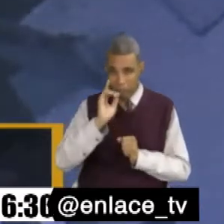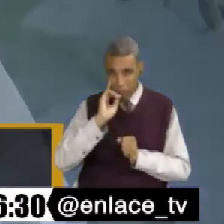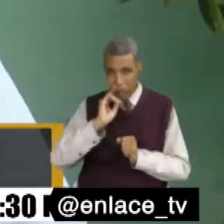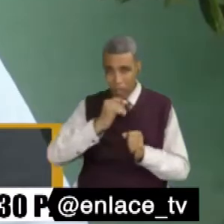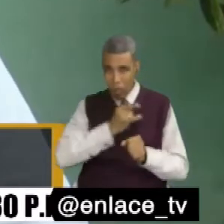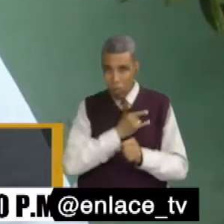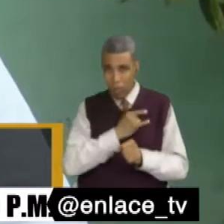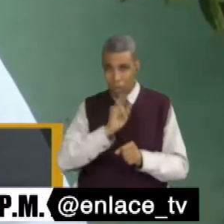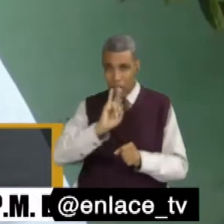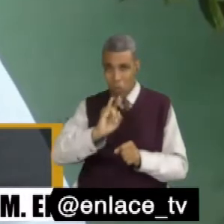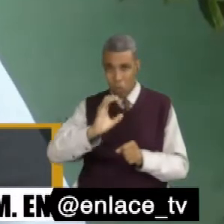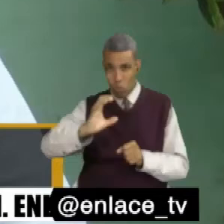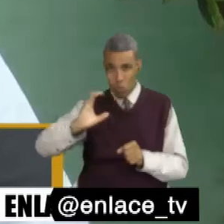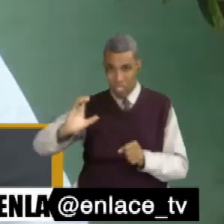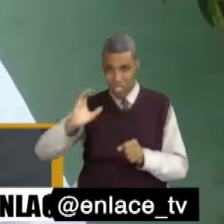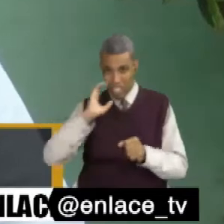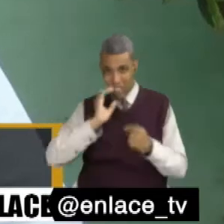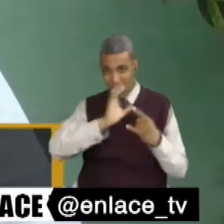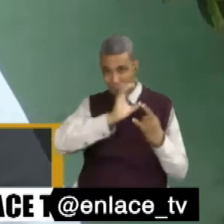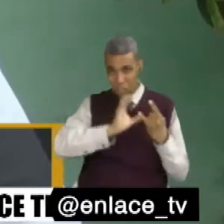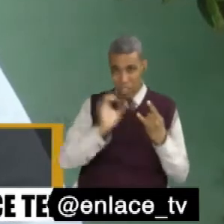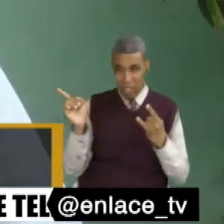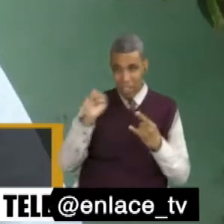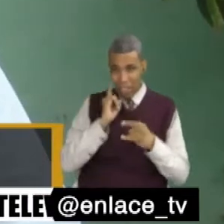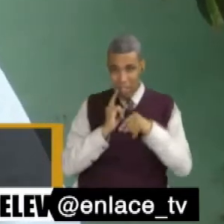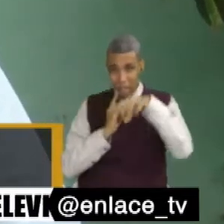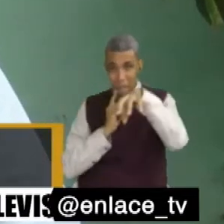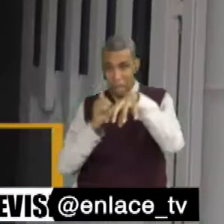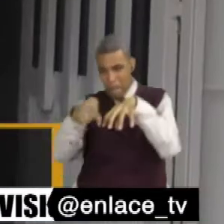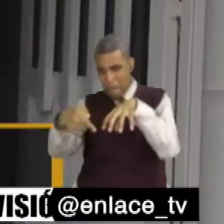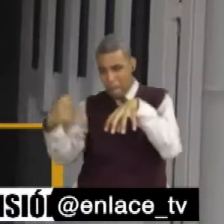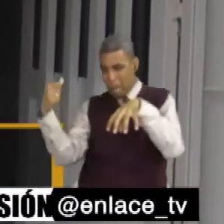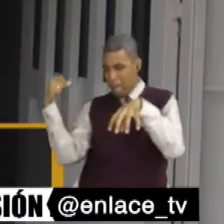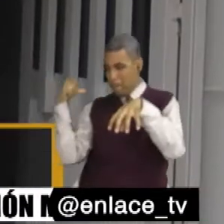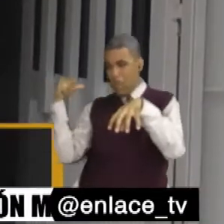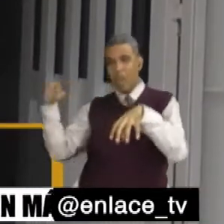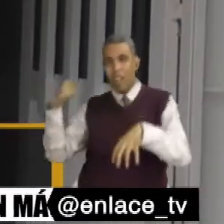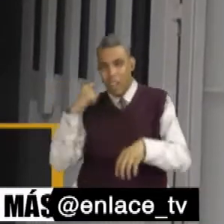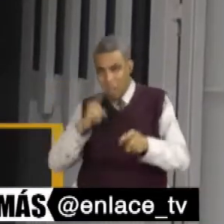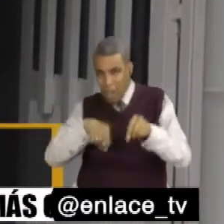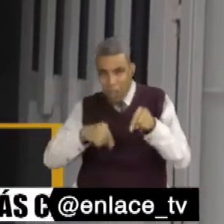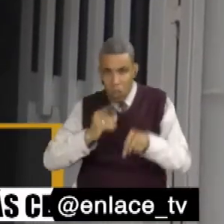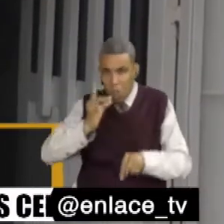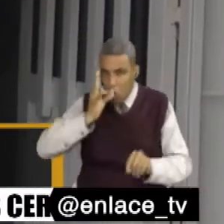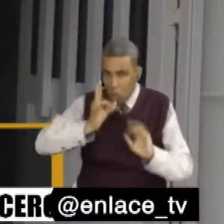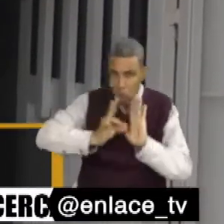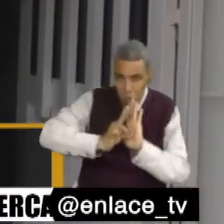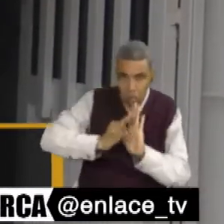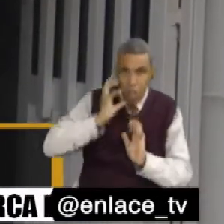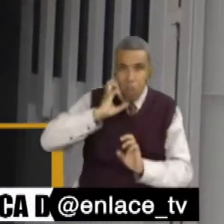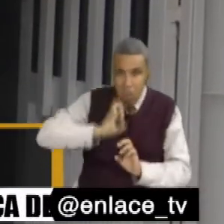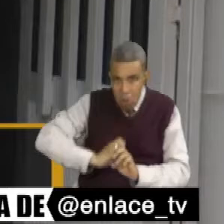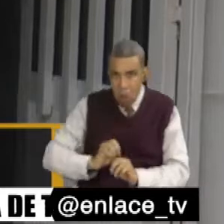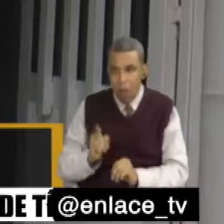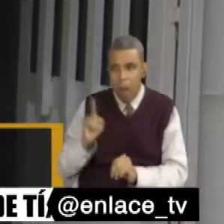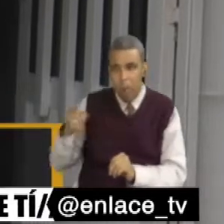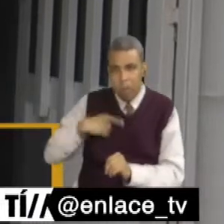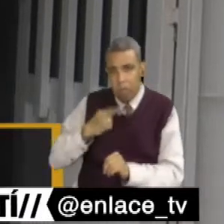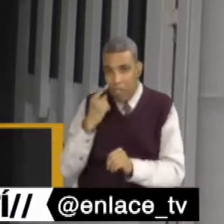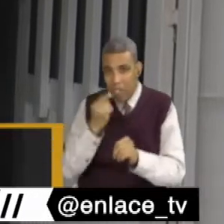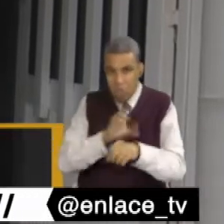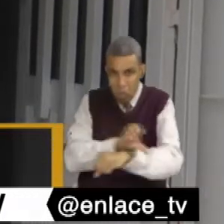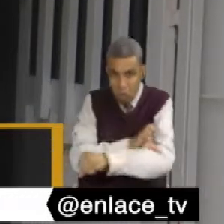de personas también que vienen de otros barrios a hurtar por este sector. Hasta el lugar de los hechos llegaron las autoridades a recolectar las pruebas sobre